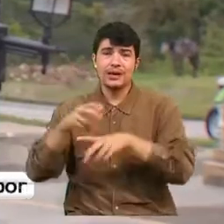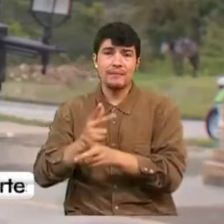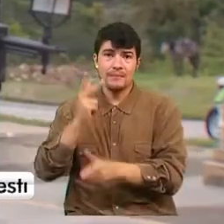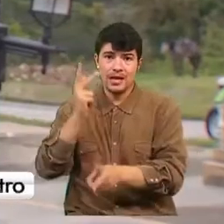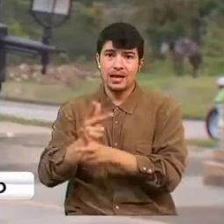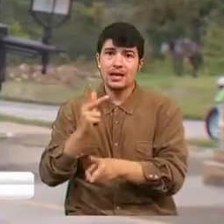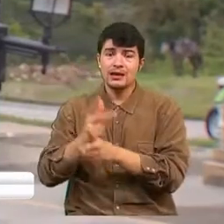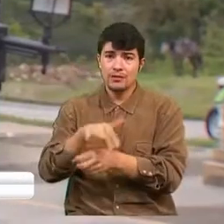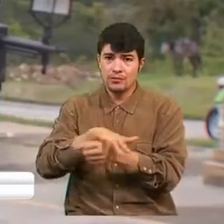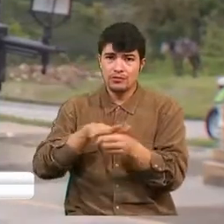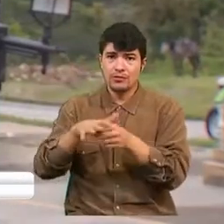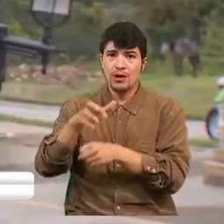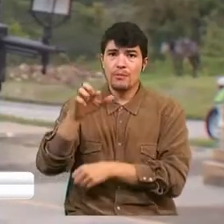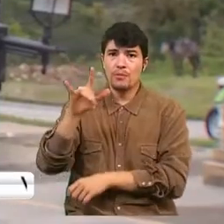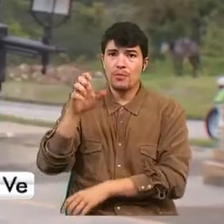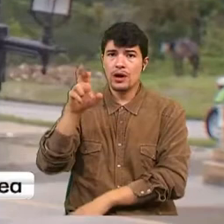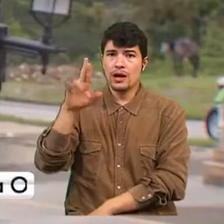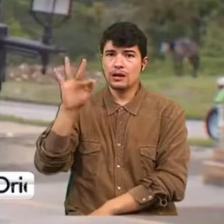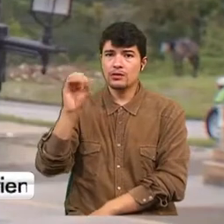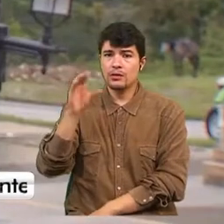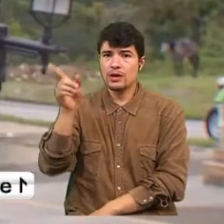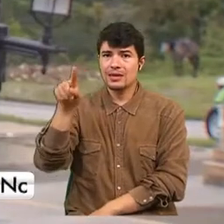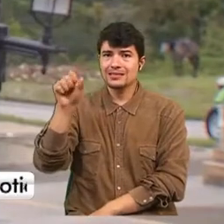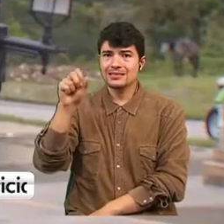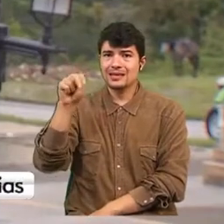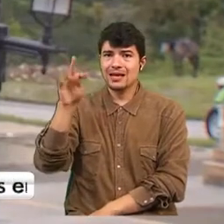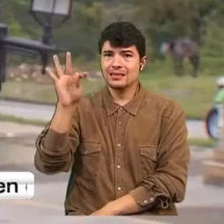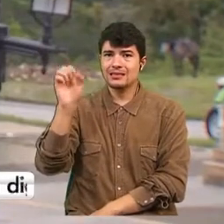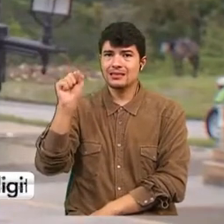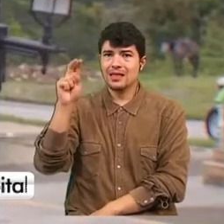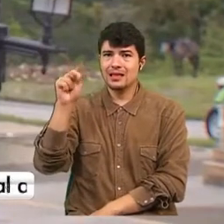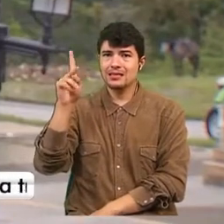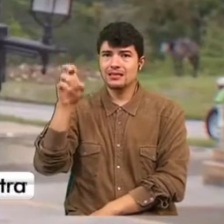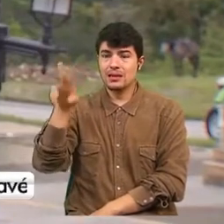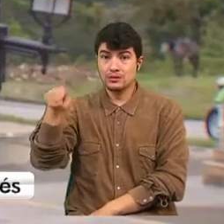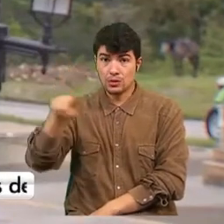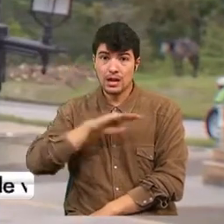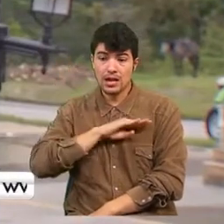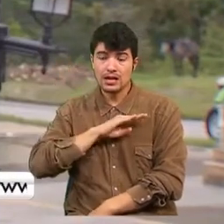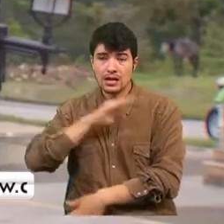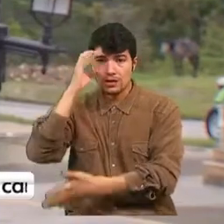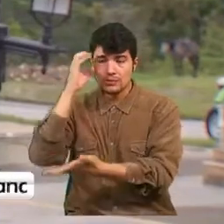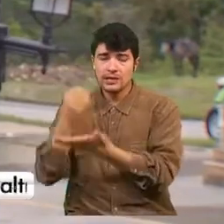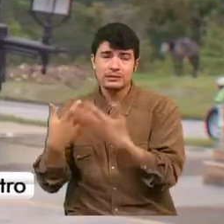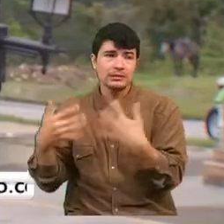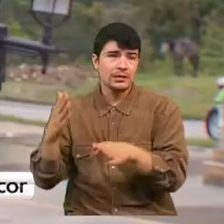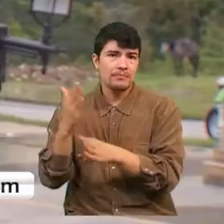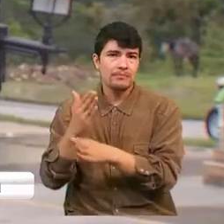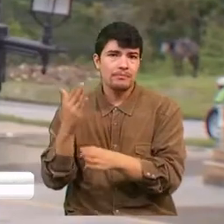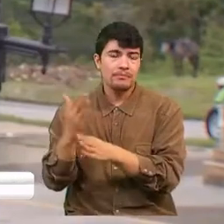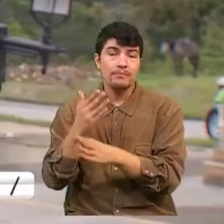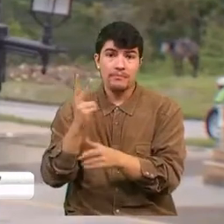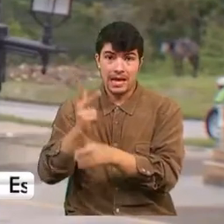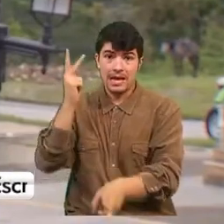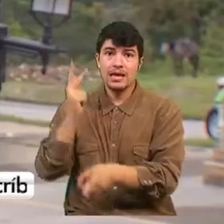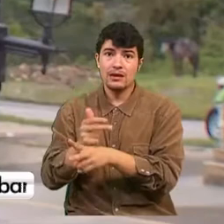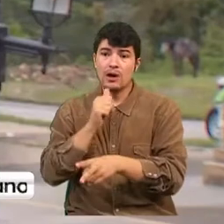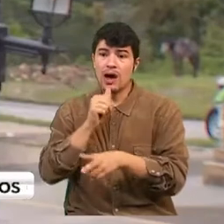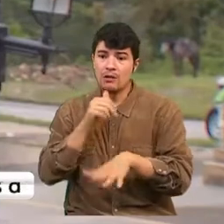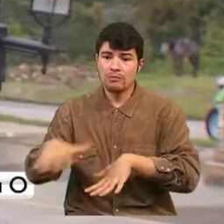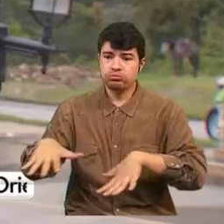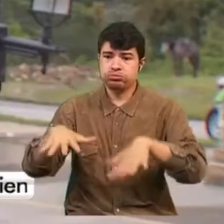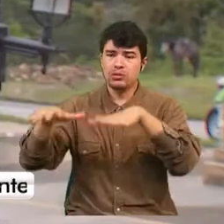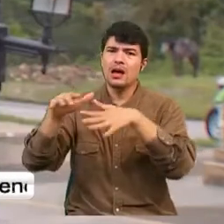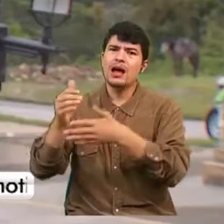a Puerto Santander. El alcalde de este municipio dice que están en peligro de inundación. Pide la ayuda de las autoridades